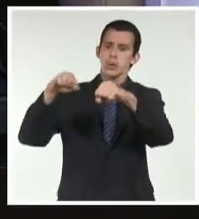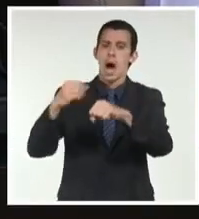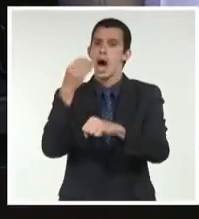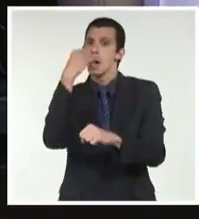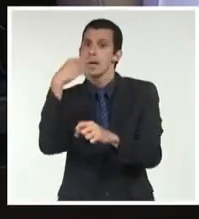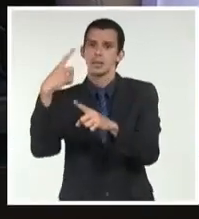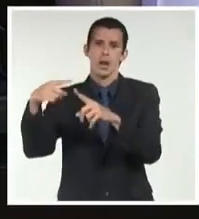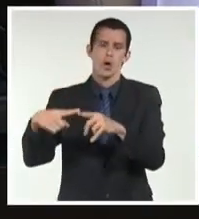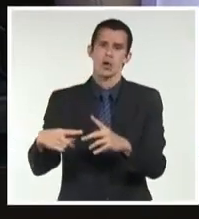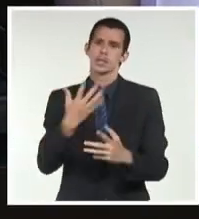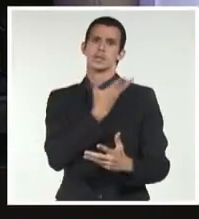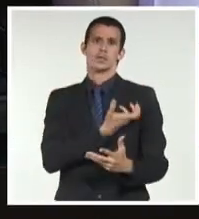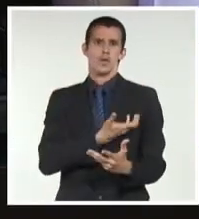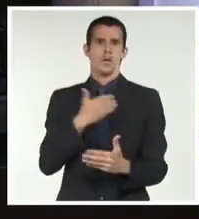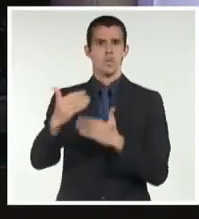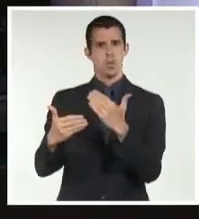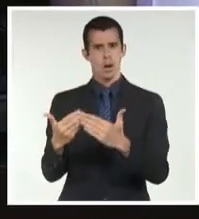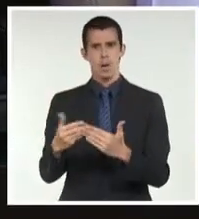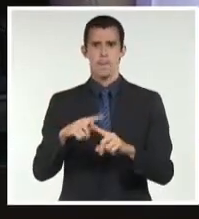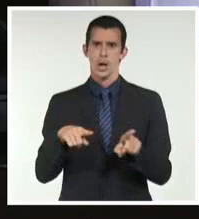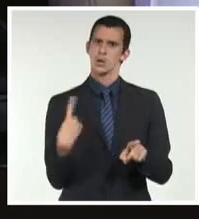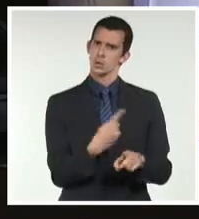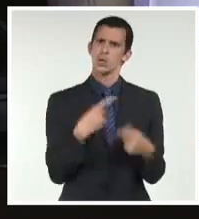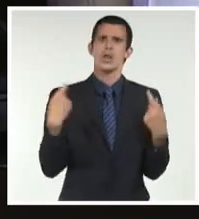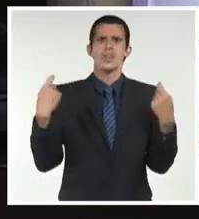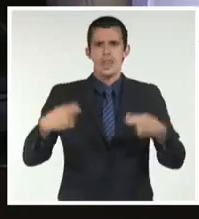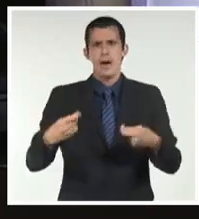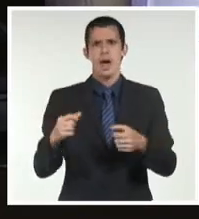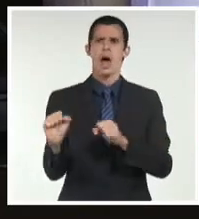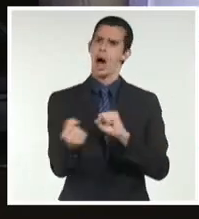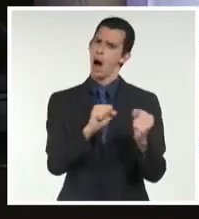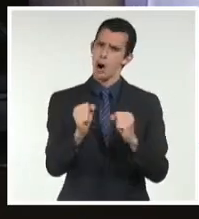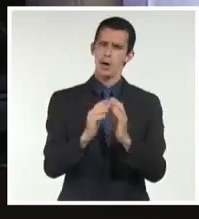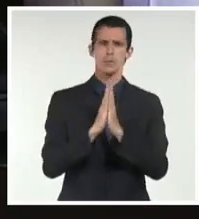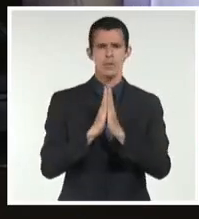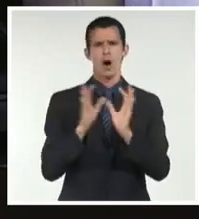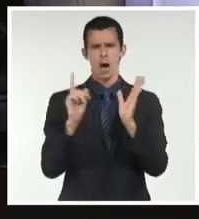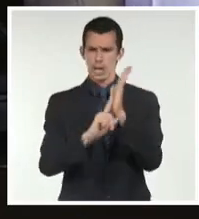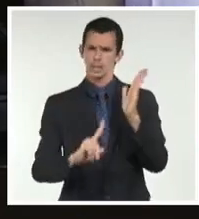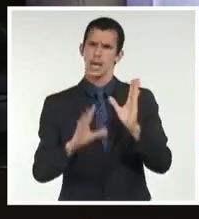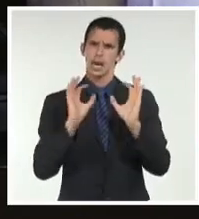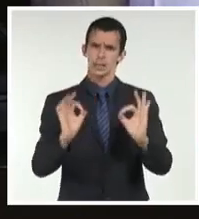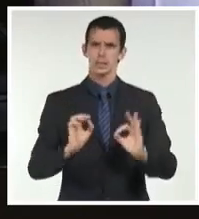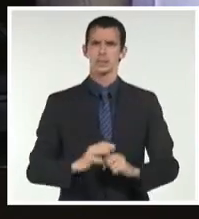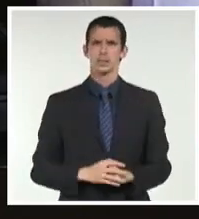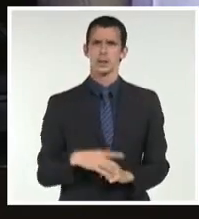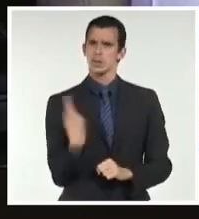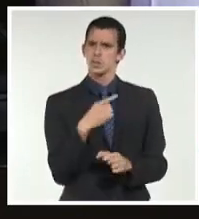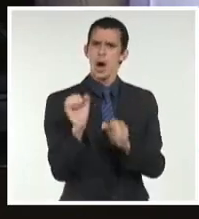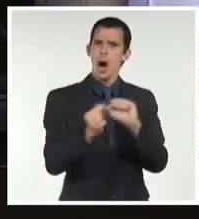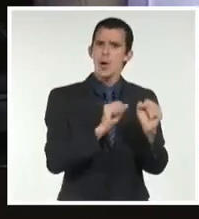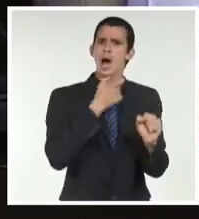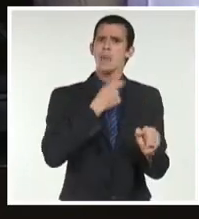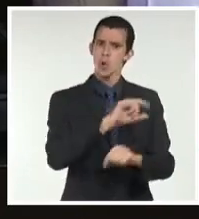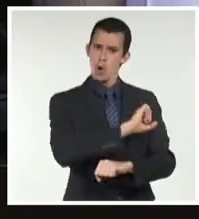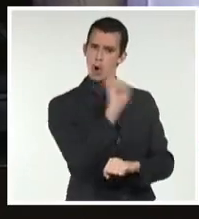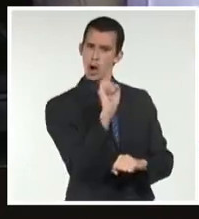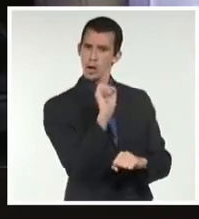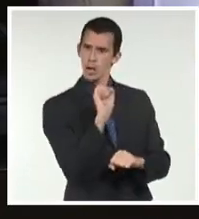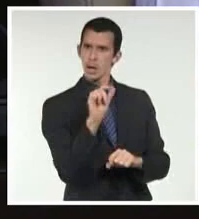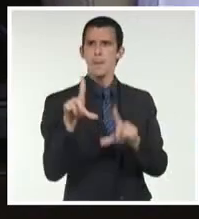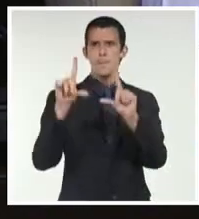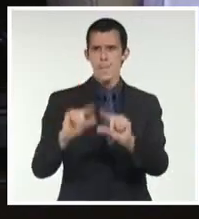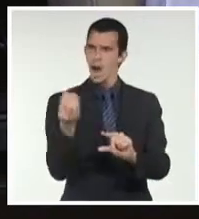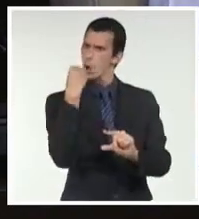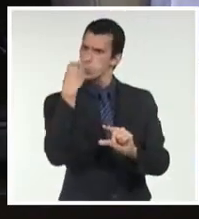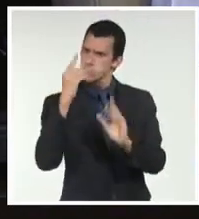entregar, pero hay que pedir ahorro. Si ahorramos, demandamos menos, y si demandamos menos, tenemos